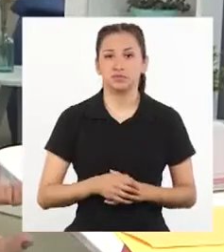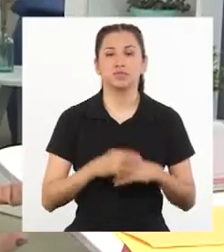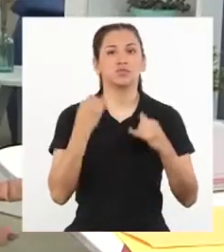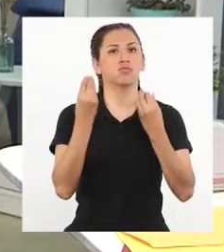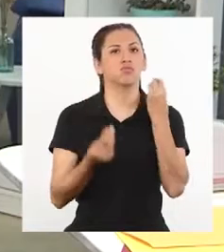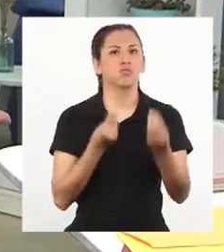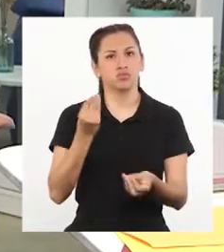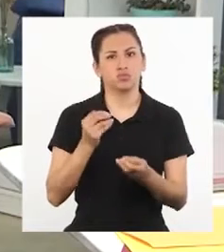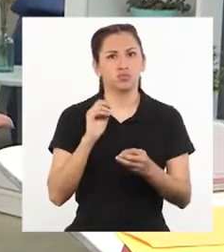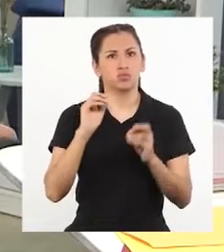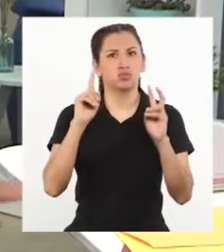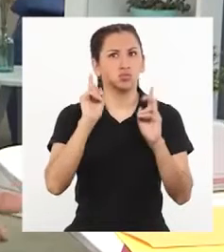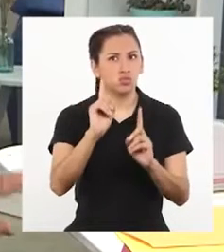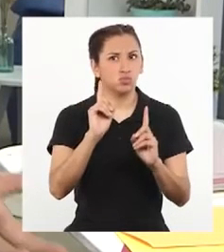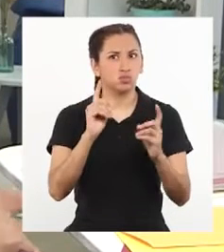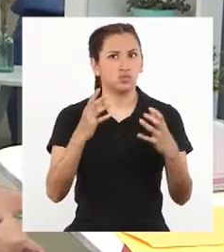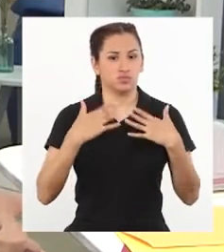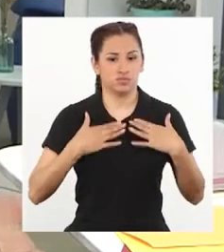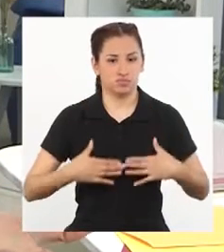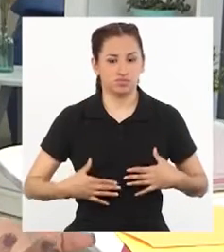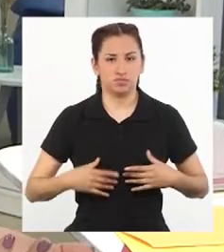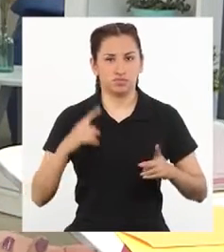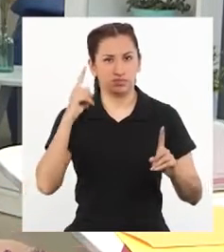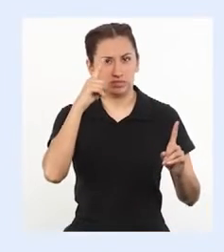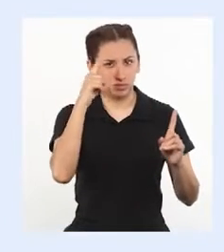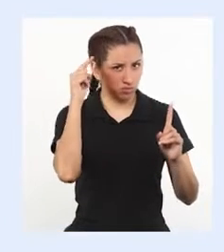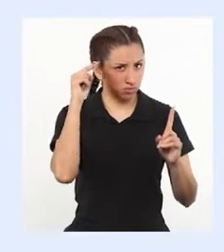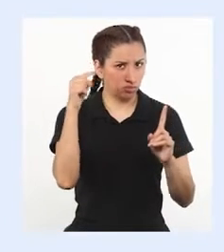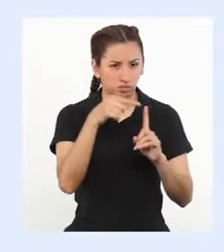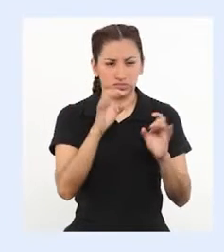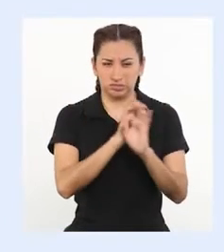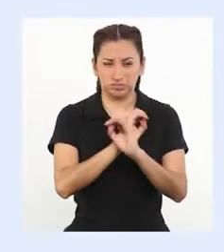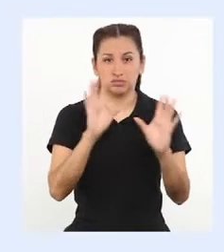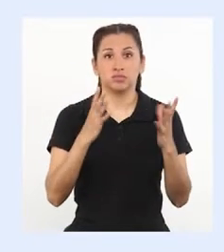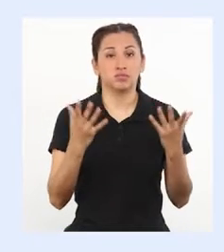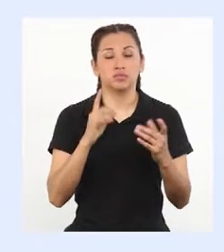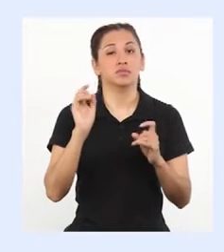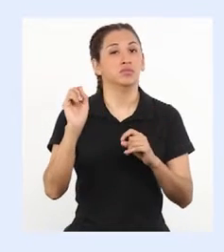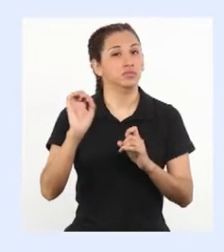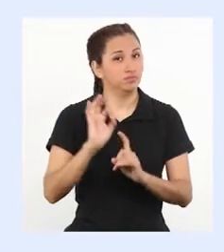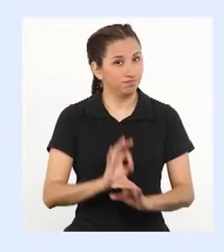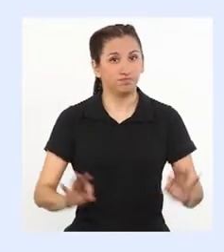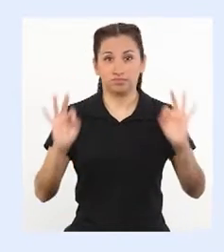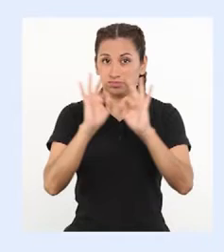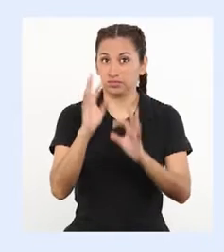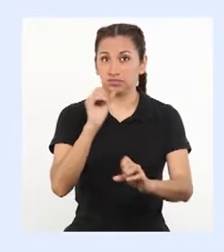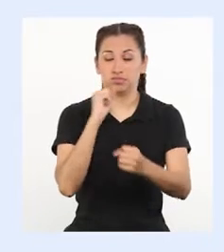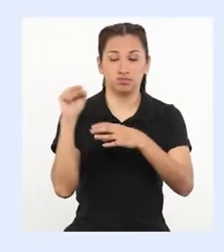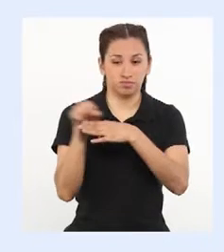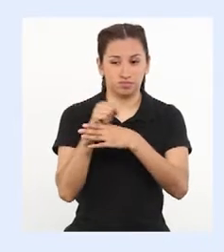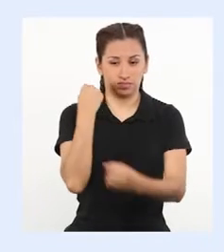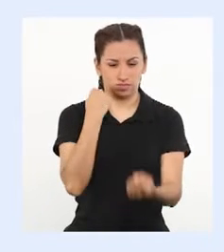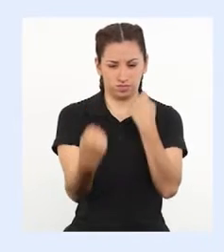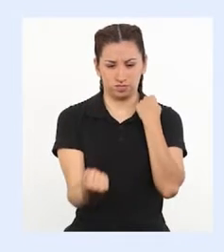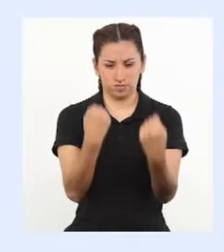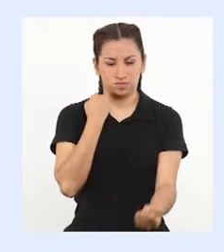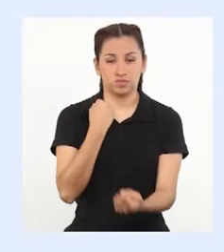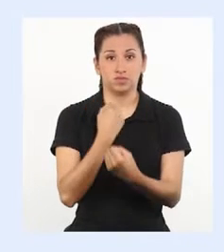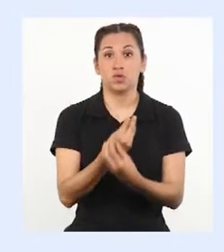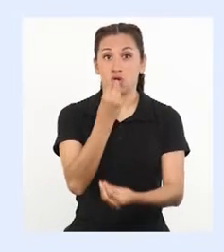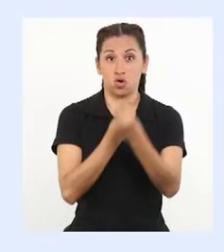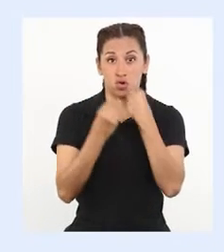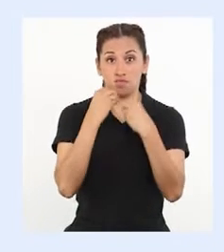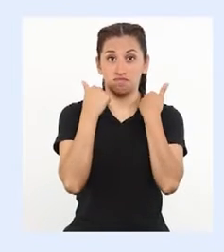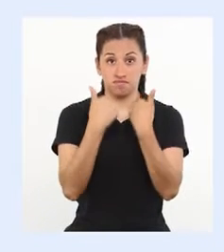cómo hacemos para mantener una salud física óptima? Es necesario ejercitarse, alimentarse